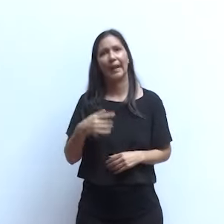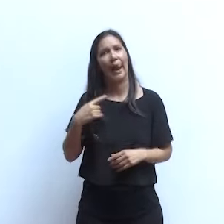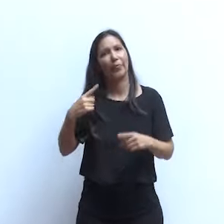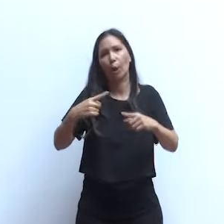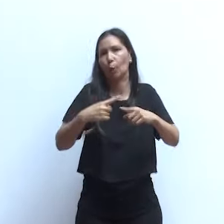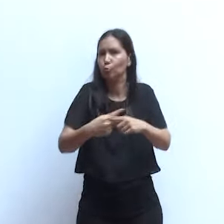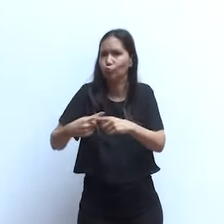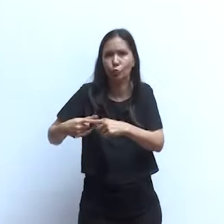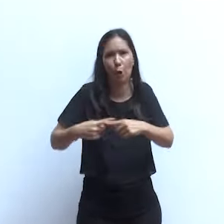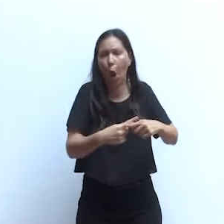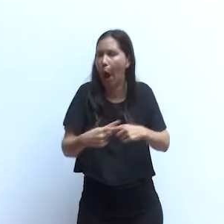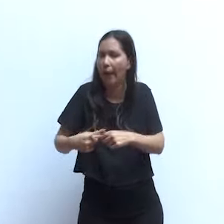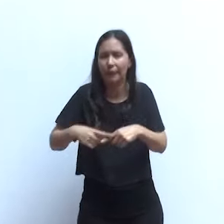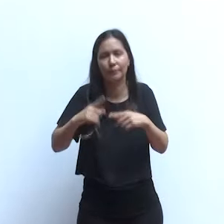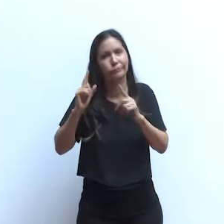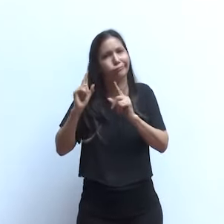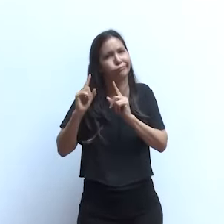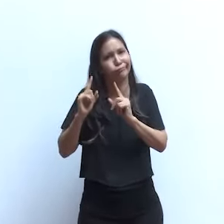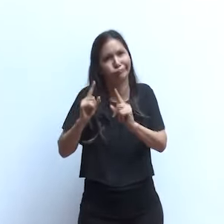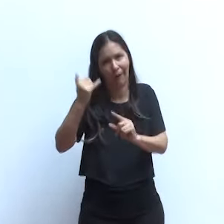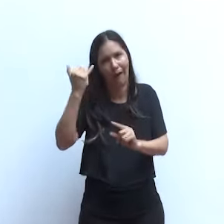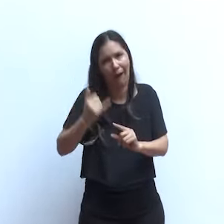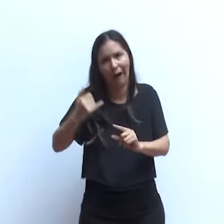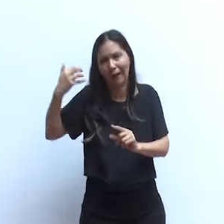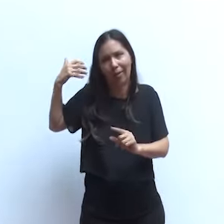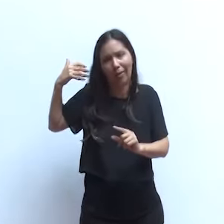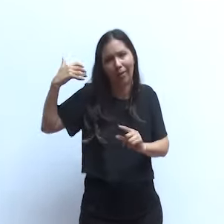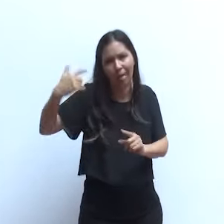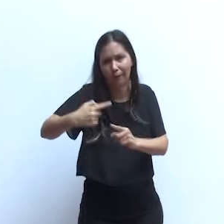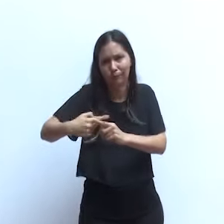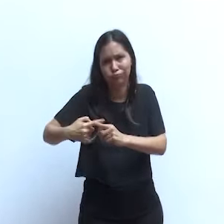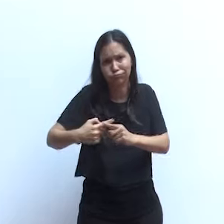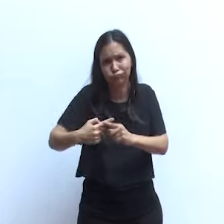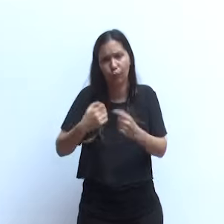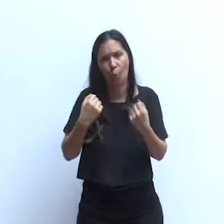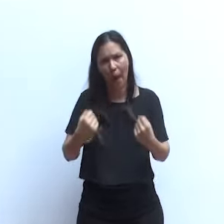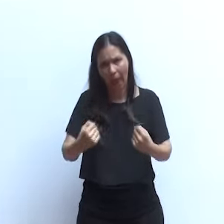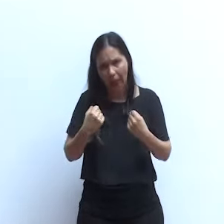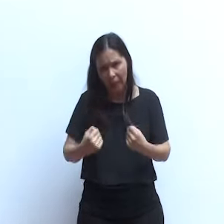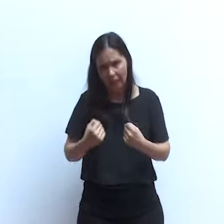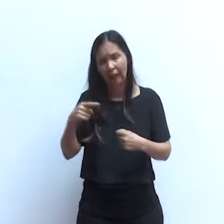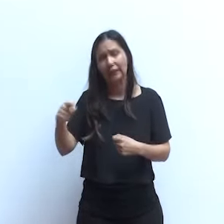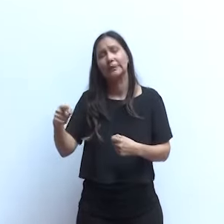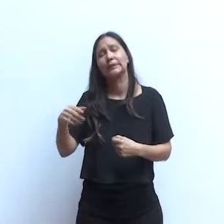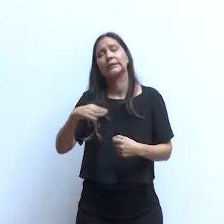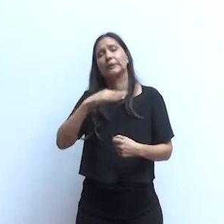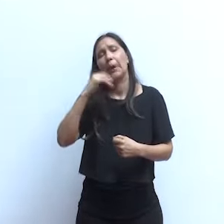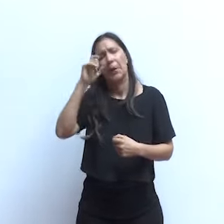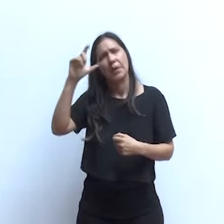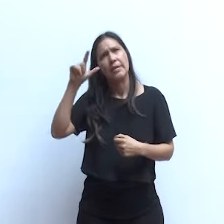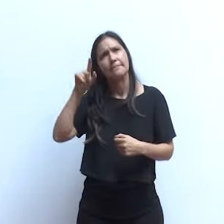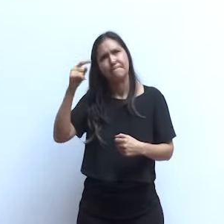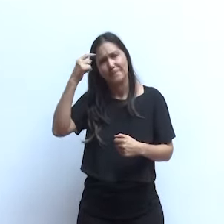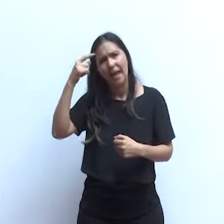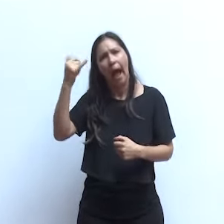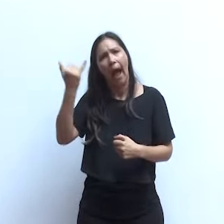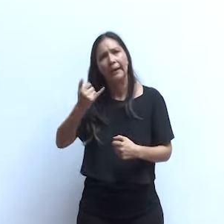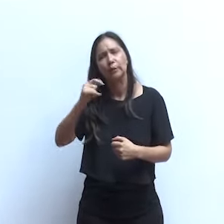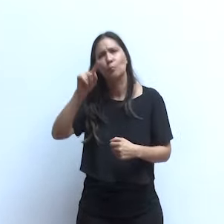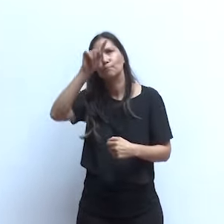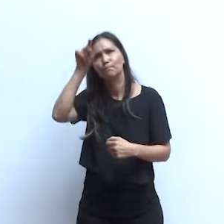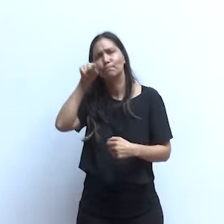sobre las que volvemos todo el tiempo y Javier encuentra en esta palabra un gran interrogante no porque digo un gran